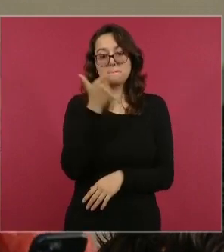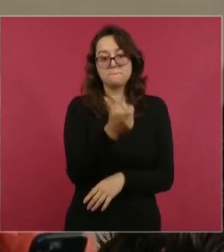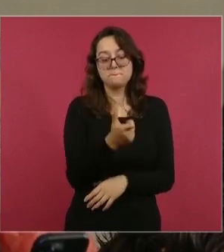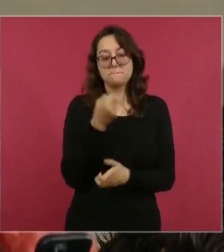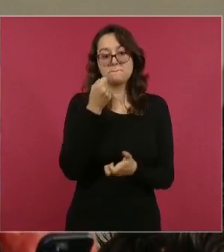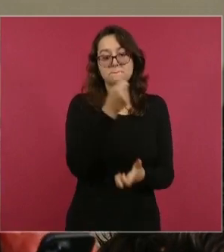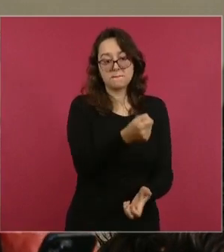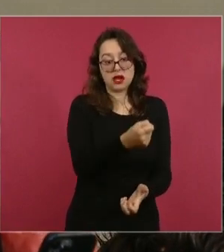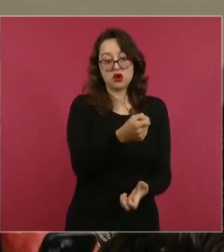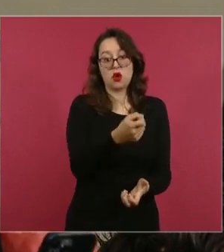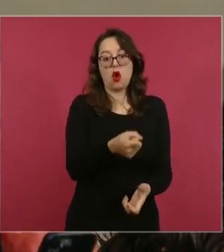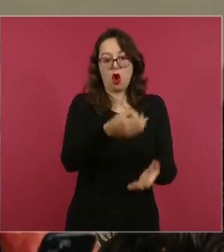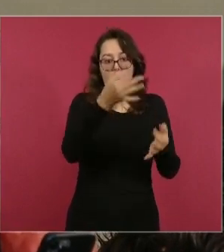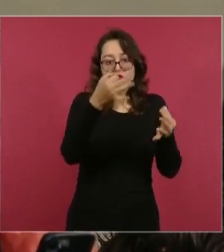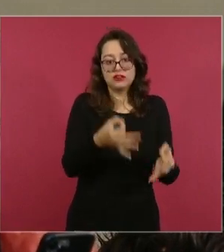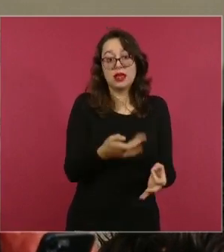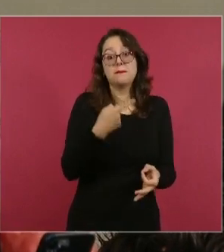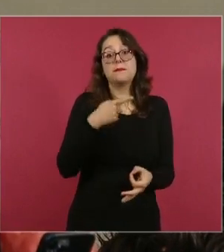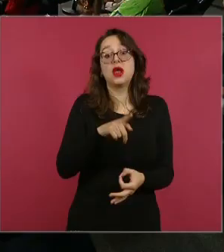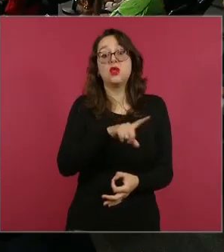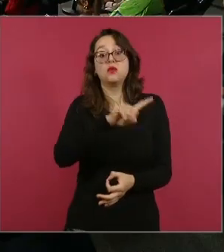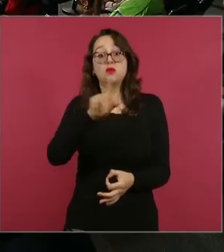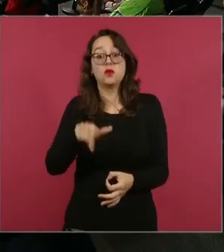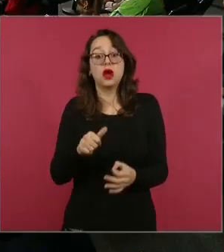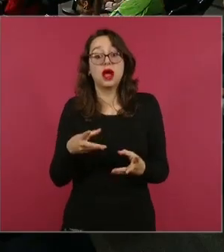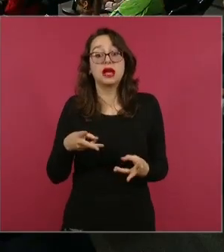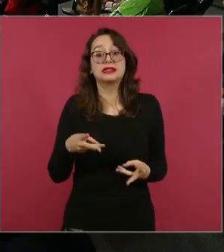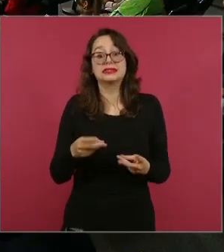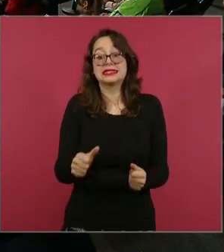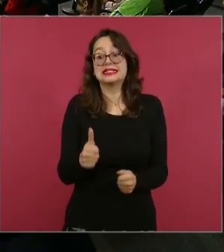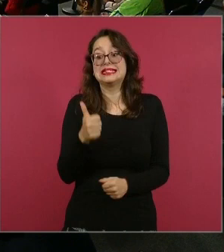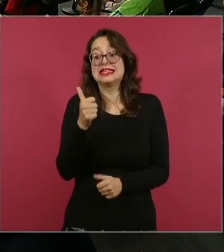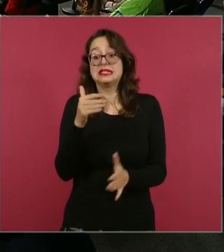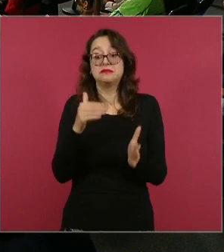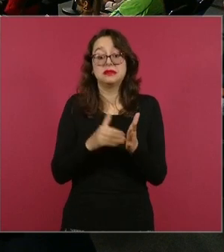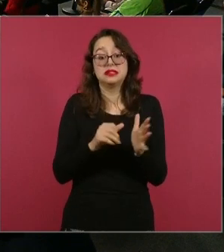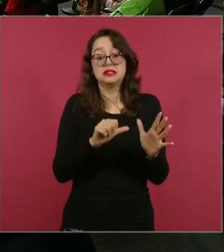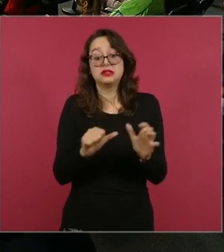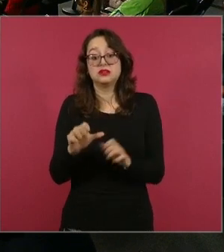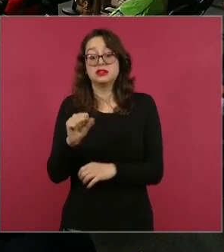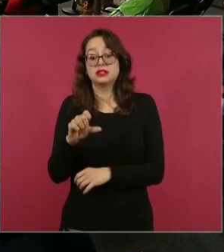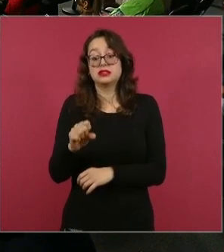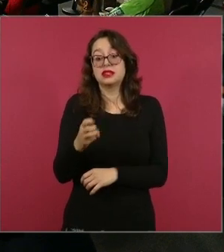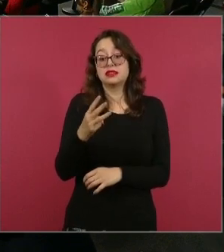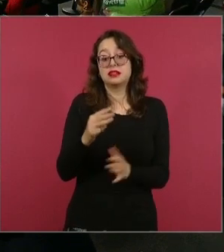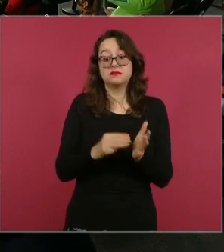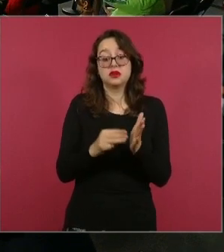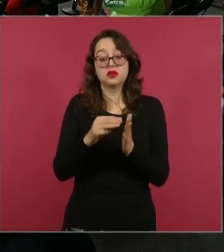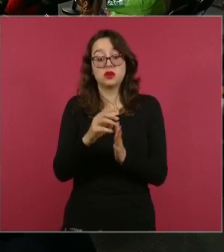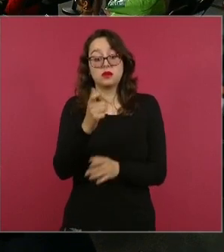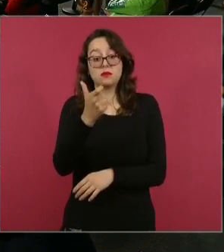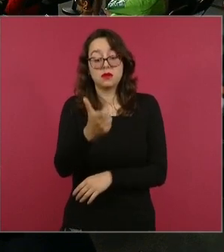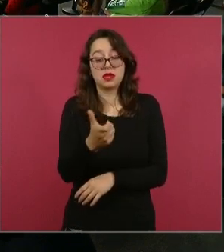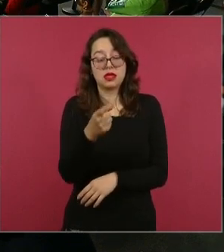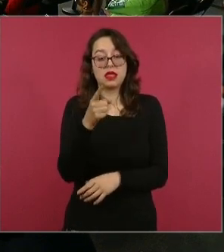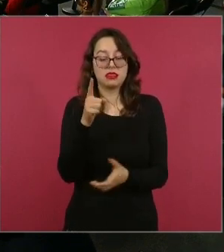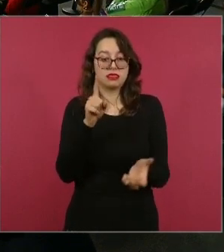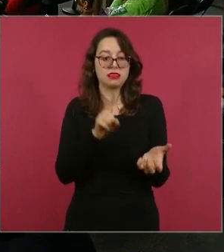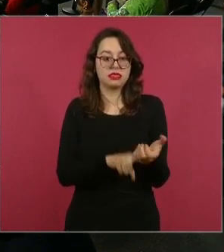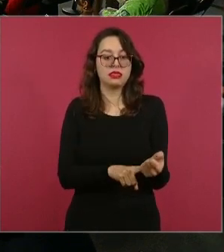gastaron 6373 millones de pesos de acuerdo con el Instituto Mexicano para la